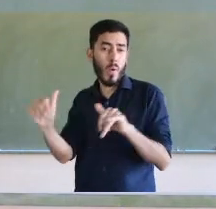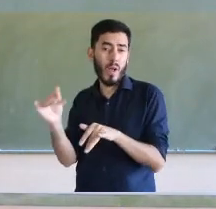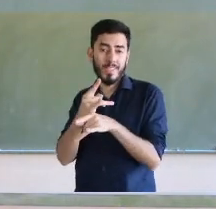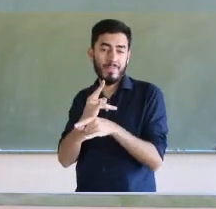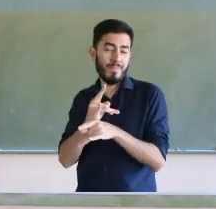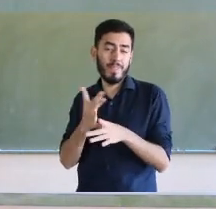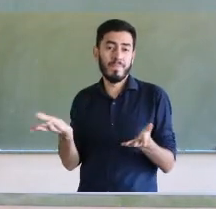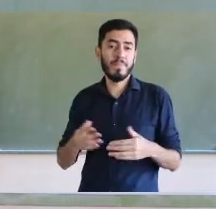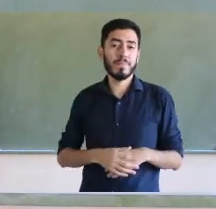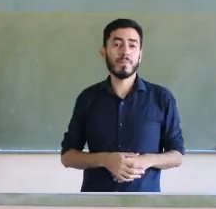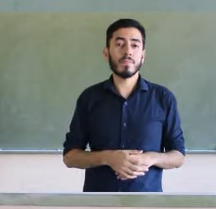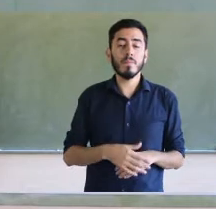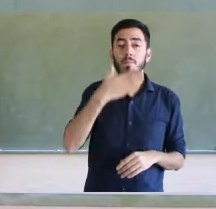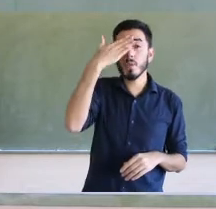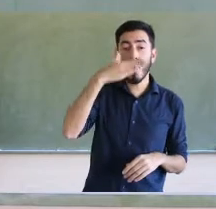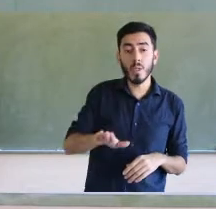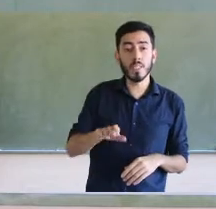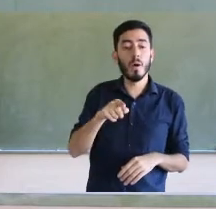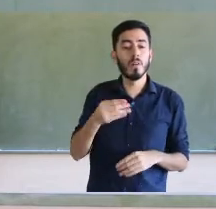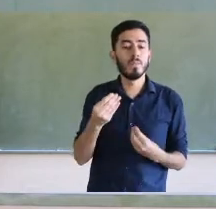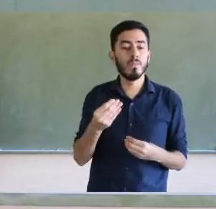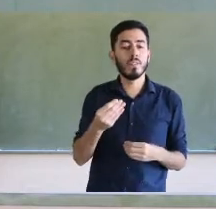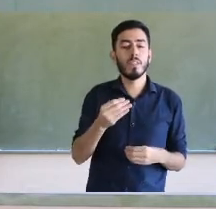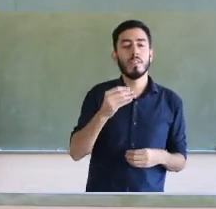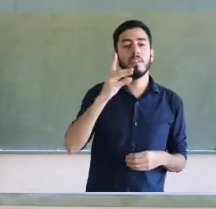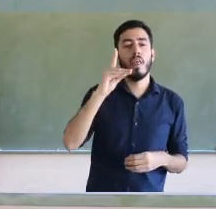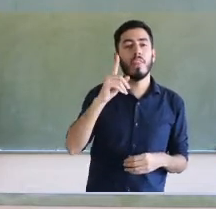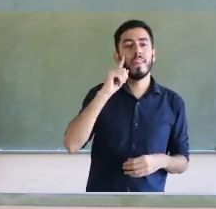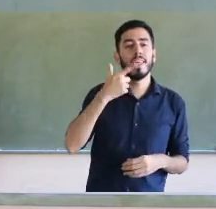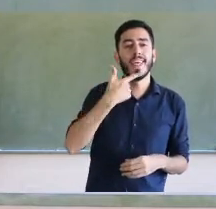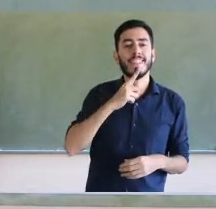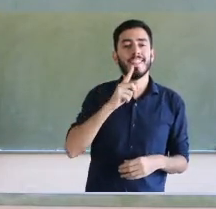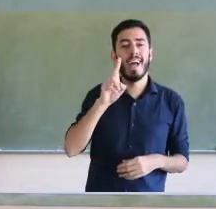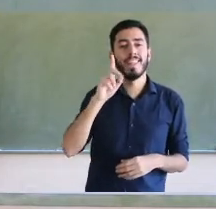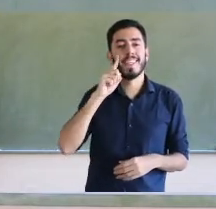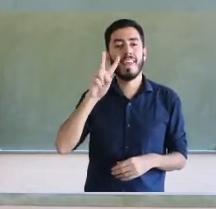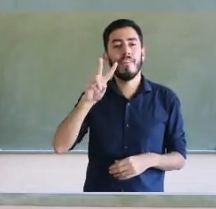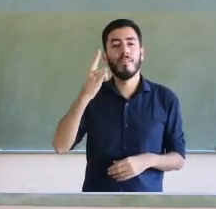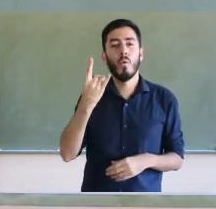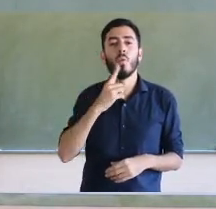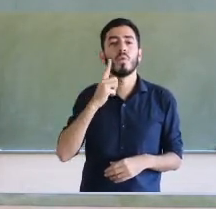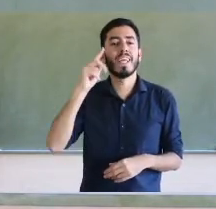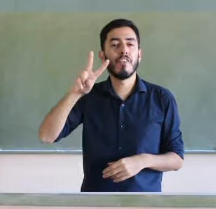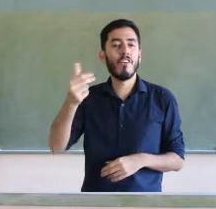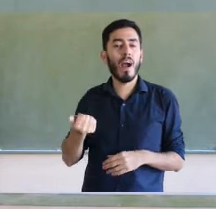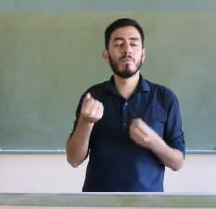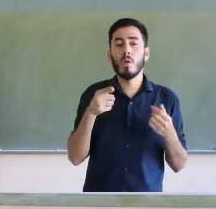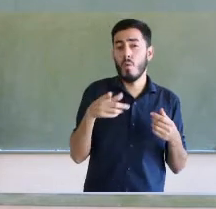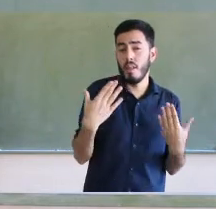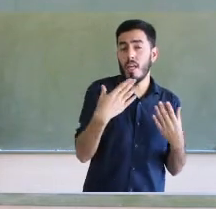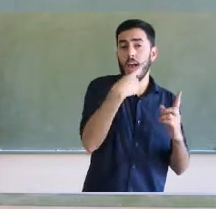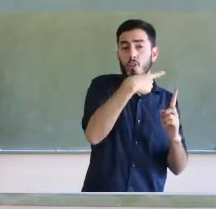viceversa. Por último, tenemos la propiedad distributiva. Es tanto con respecto a la suma como a la